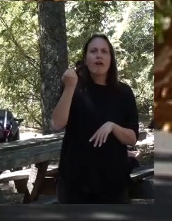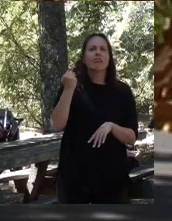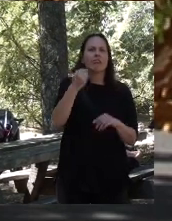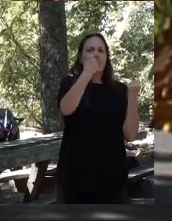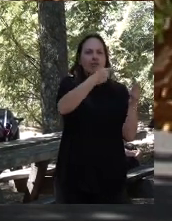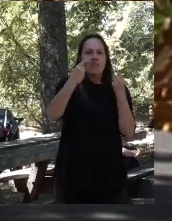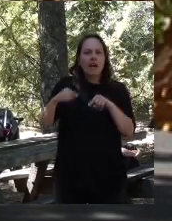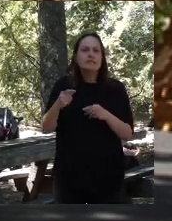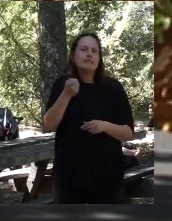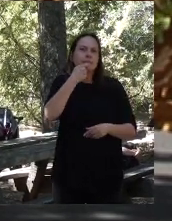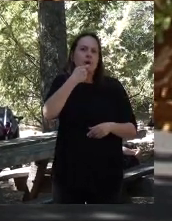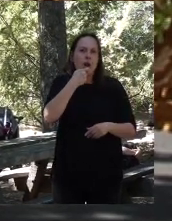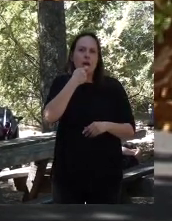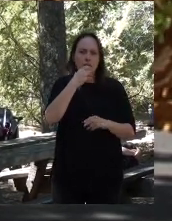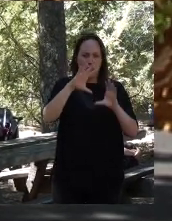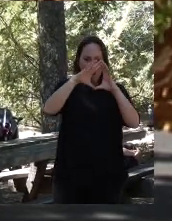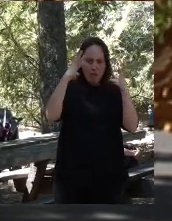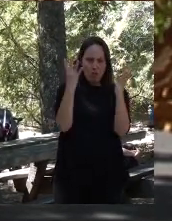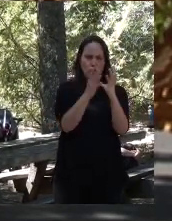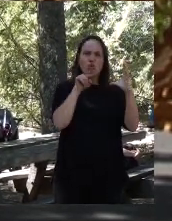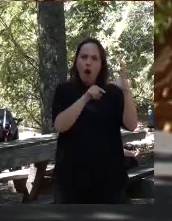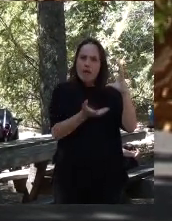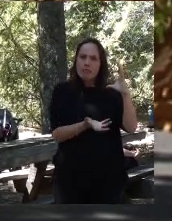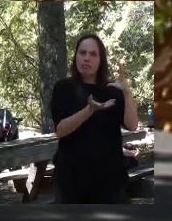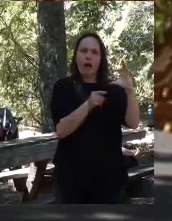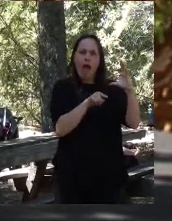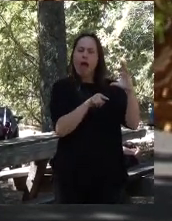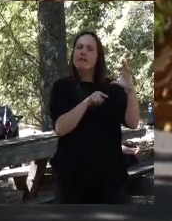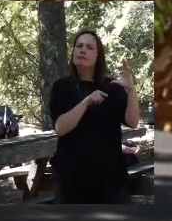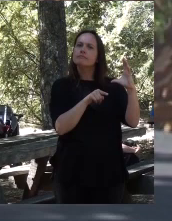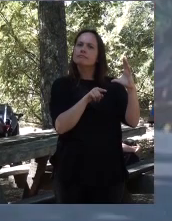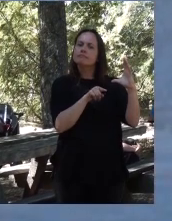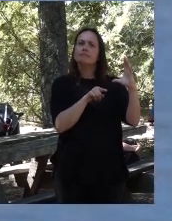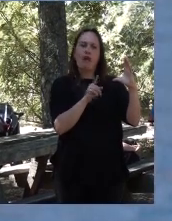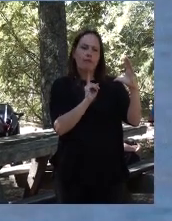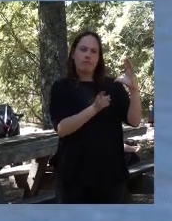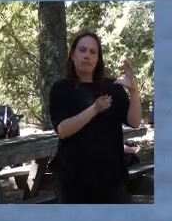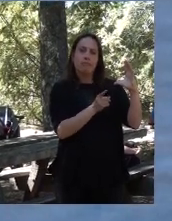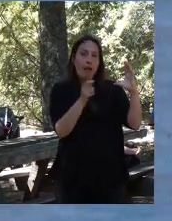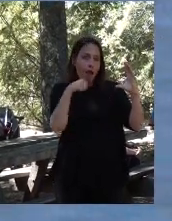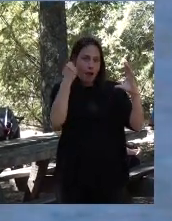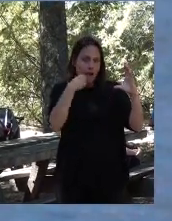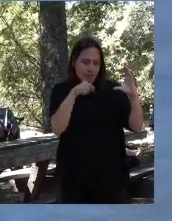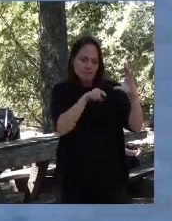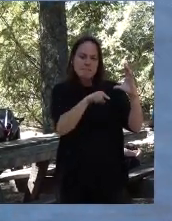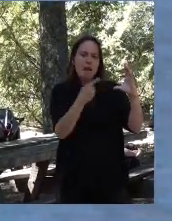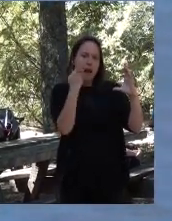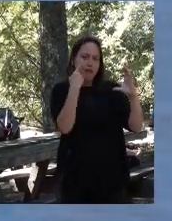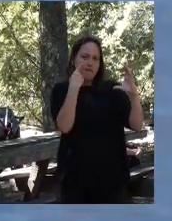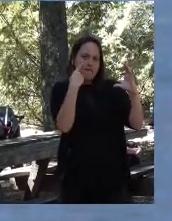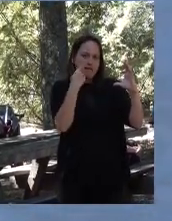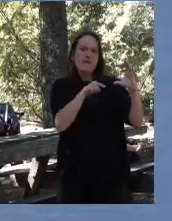en otros lugares del planeta, en la Antártida toda la fauna que vive sobre la costa o en el